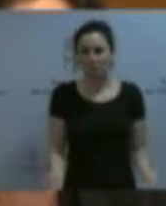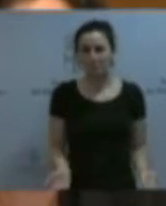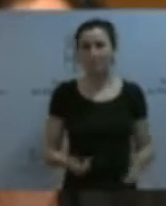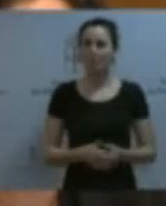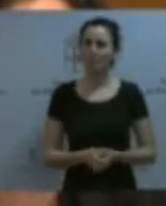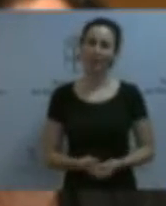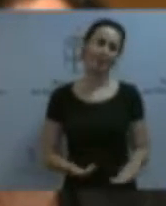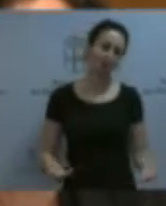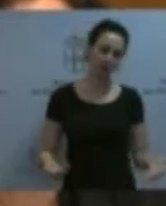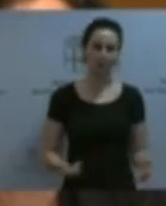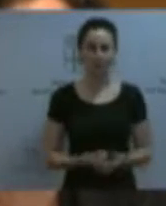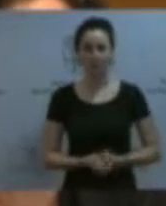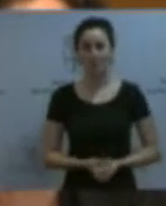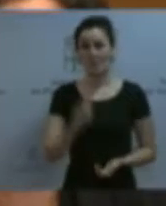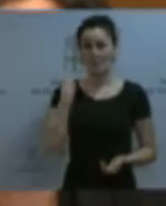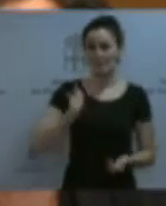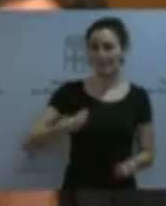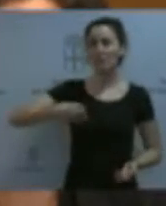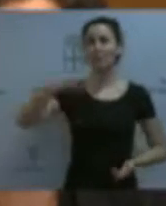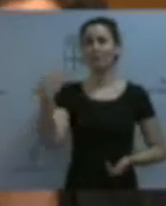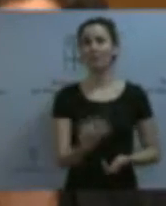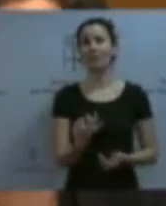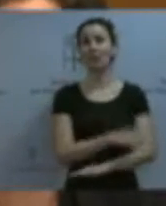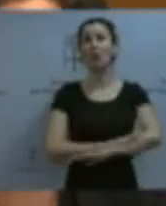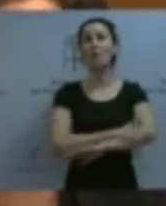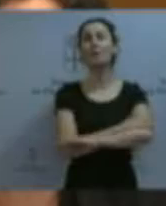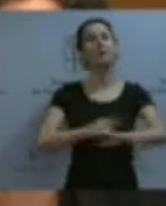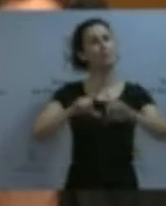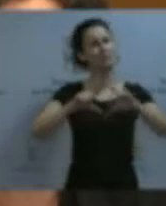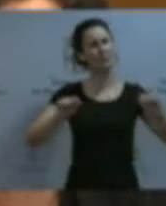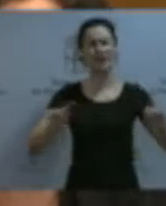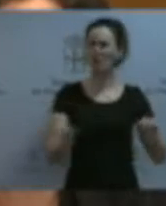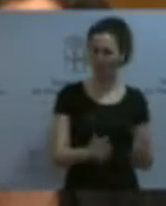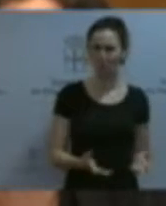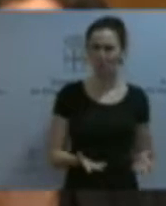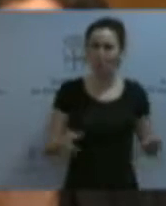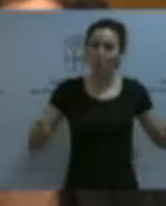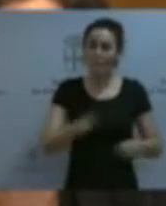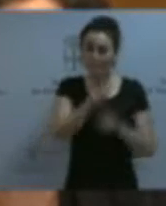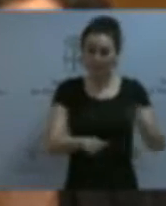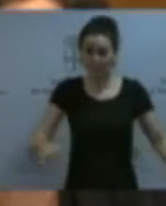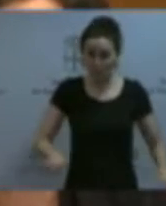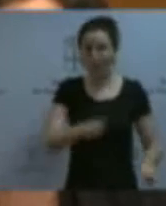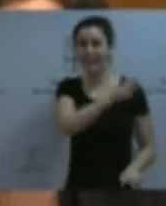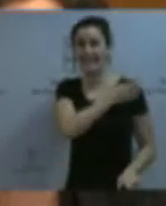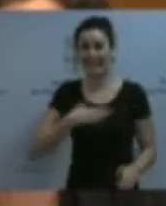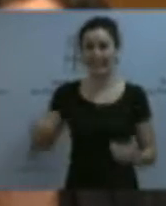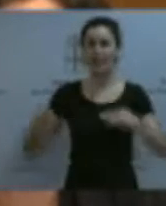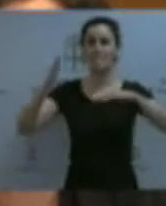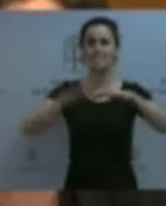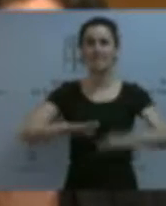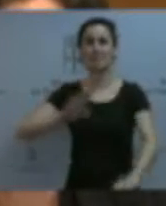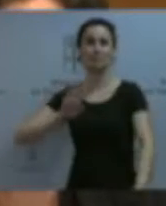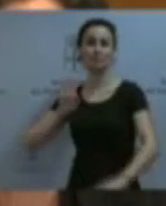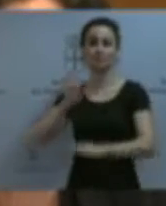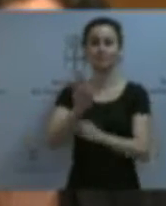las obligaciones, ya no del gobierno asturiano, de cualquier persona que ostente un mínimo de representatividad